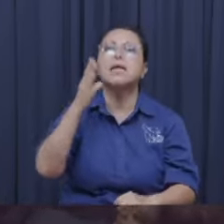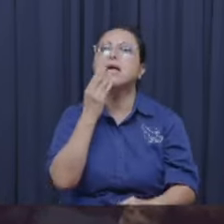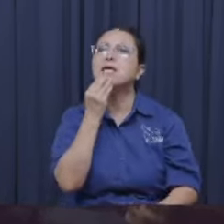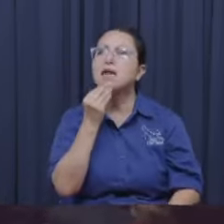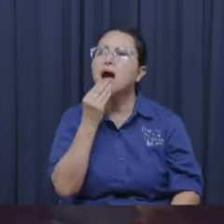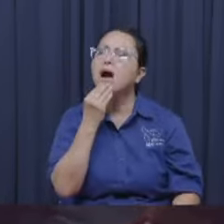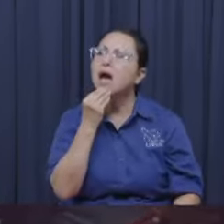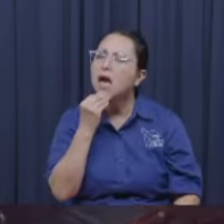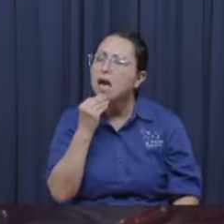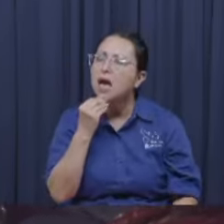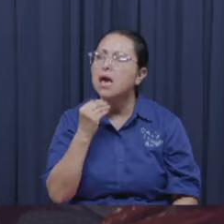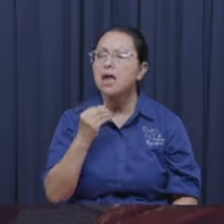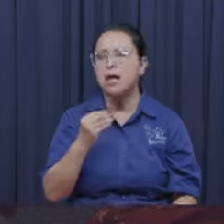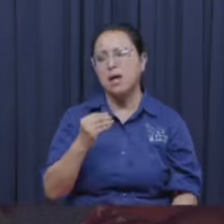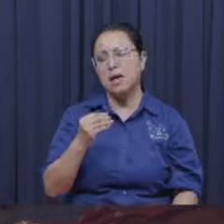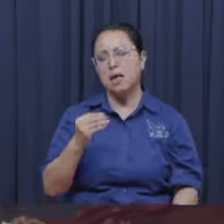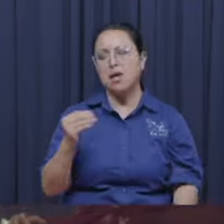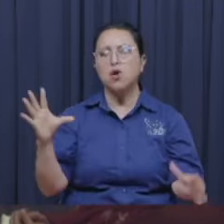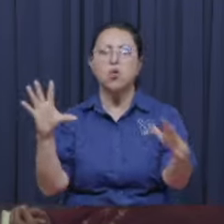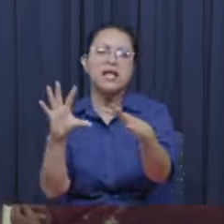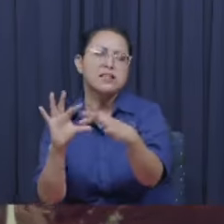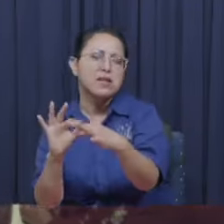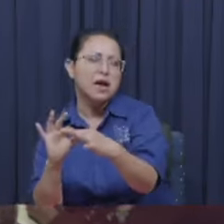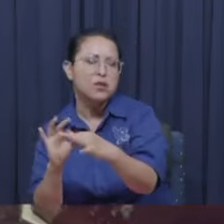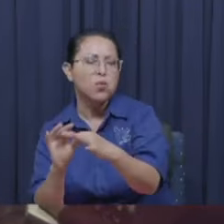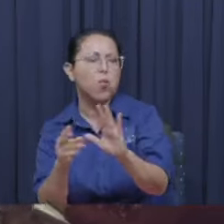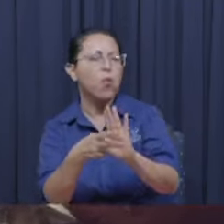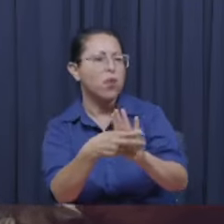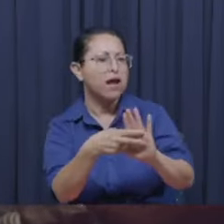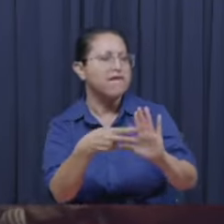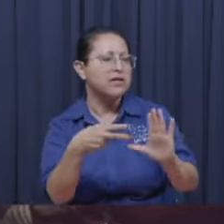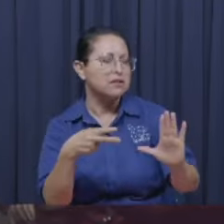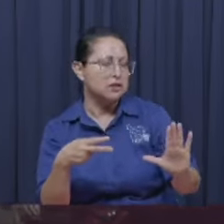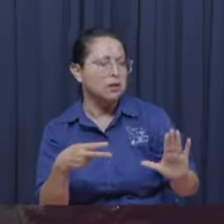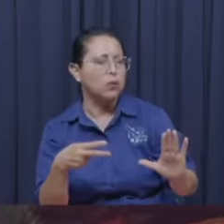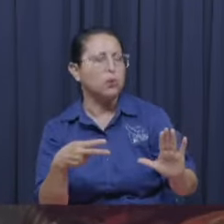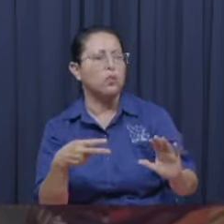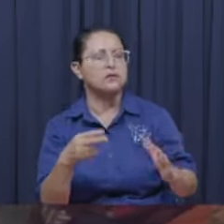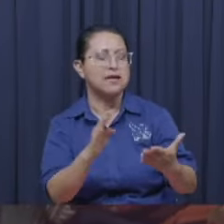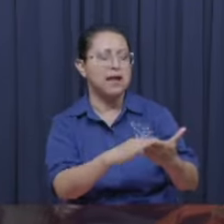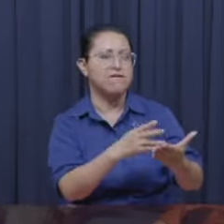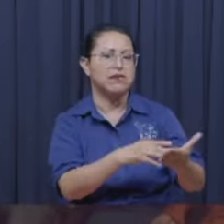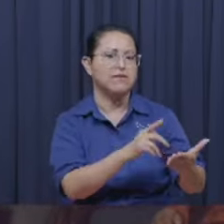y los versículos bíblicos, pero eso generalmente lo hago en el reloj de Dios.